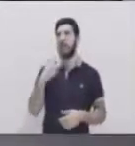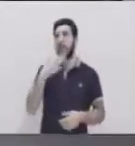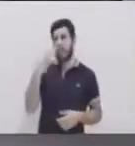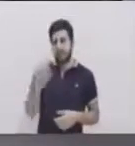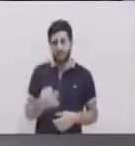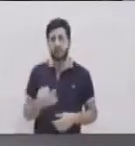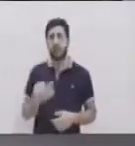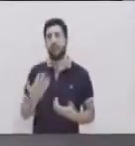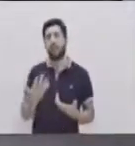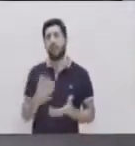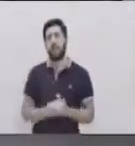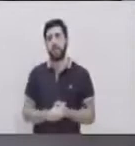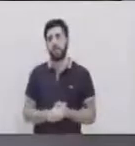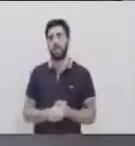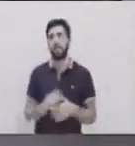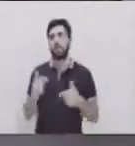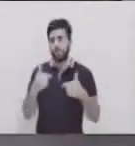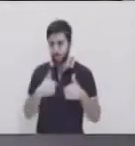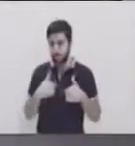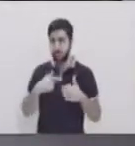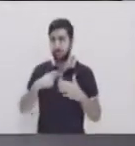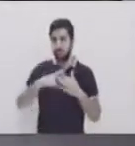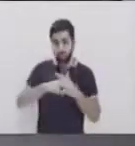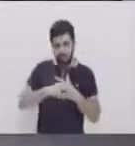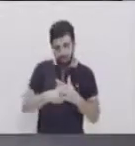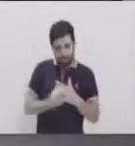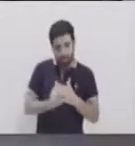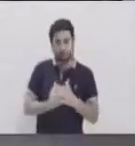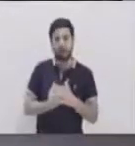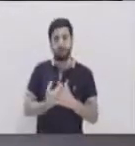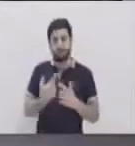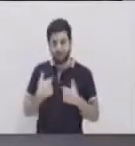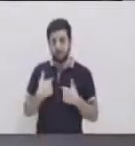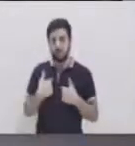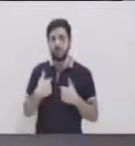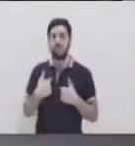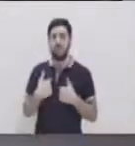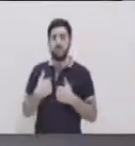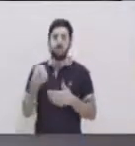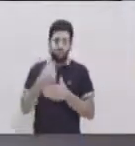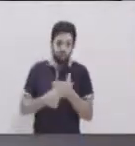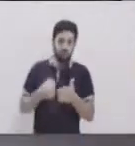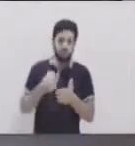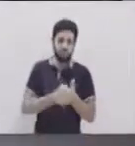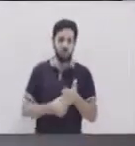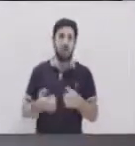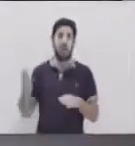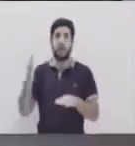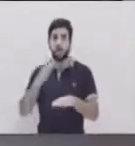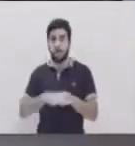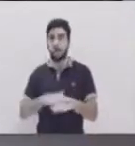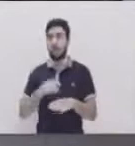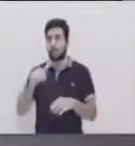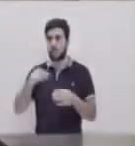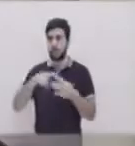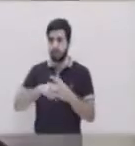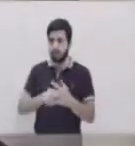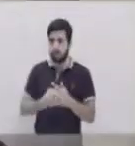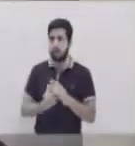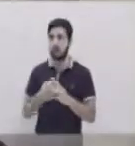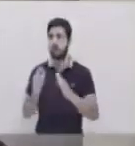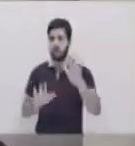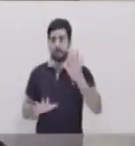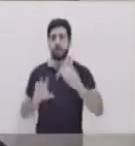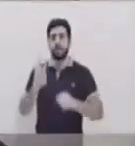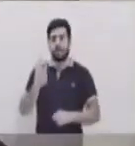la verdad es de que empecé a esforzarme un poquito más y bueno, desde los 13 años